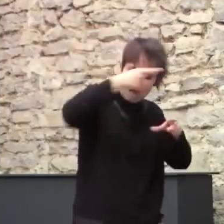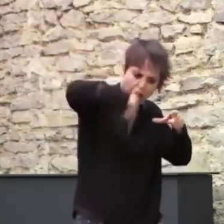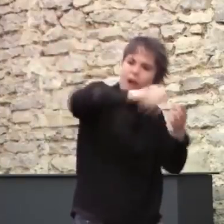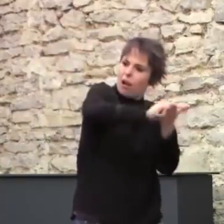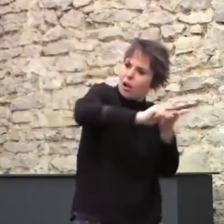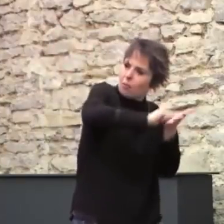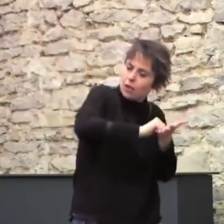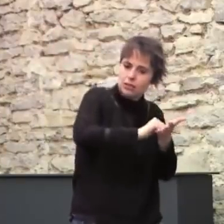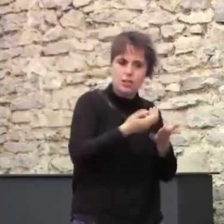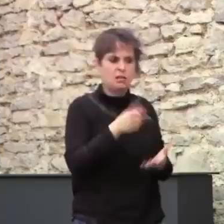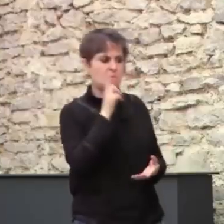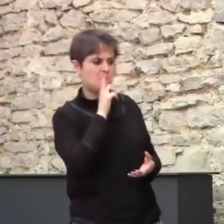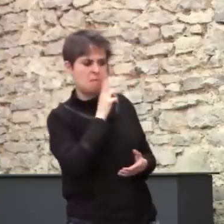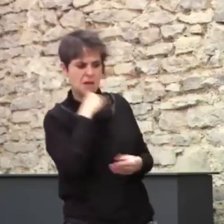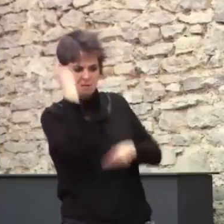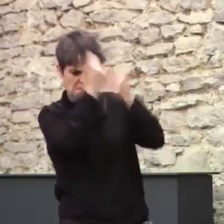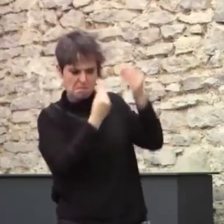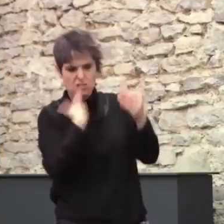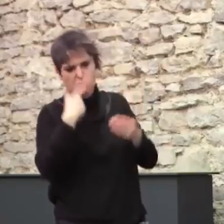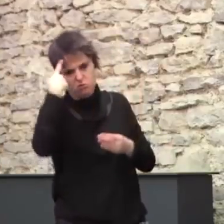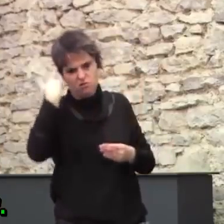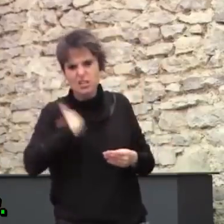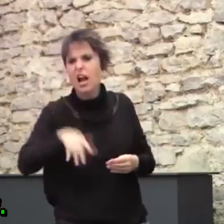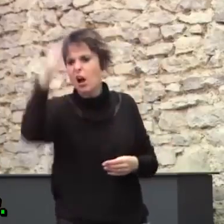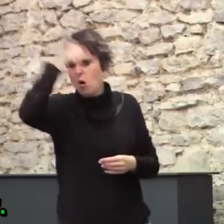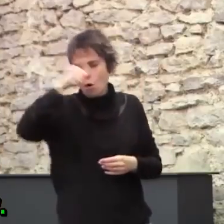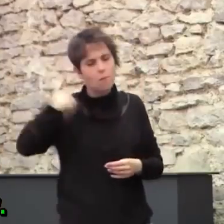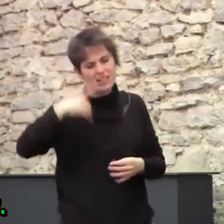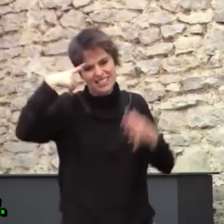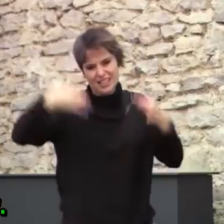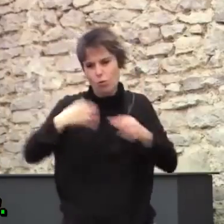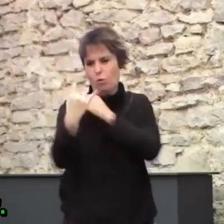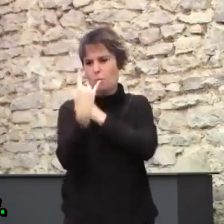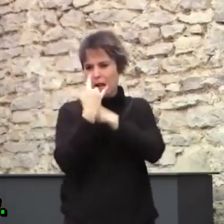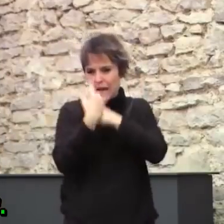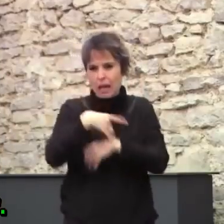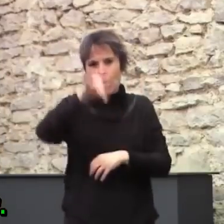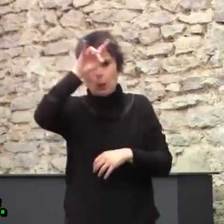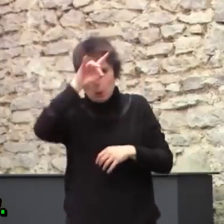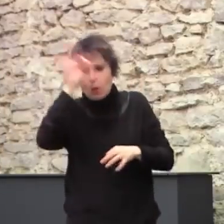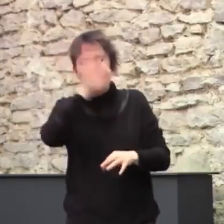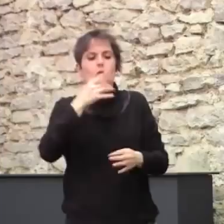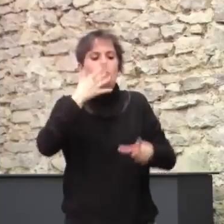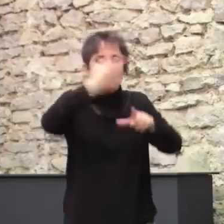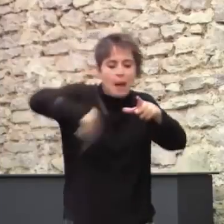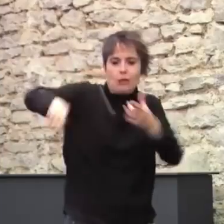Y la madre pensando, bueno, es que este me ha puesto los cuernos, ¿no? O algo malo has hecho, que estás aquí fregando los platos.